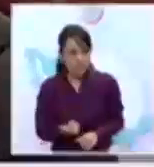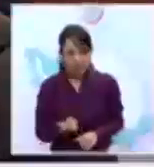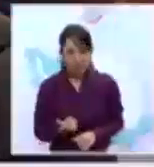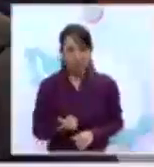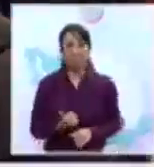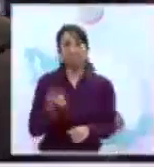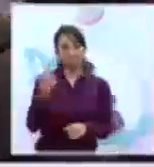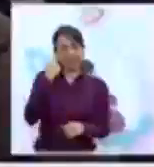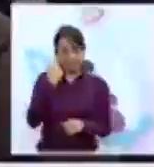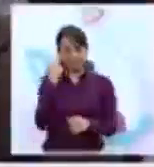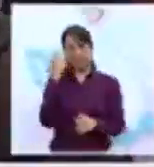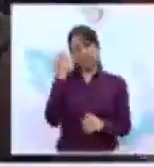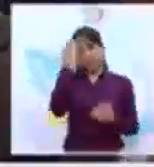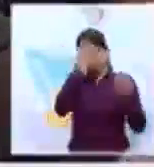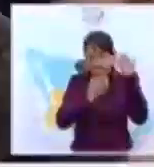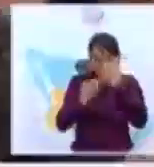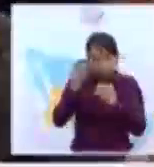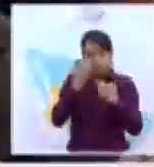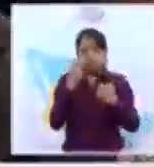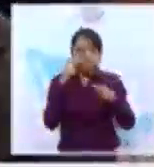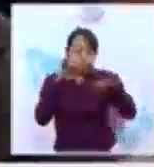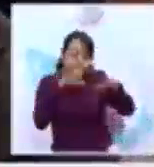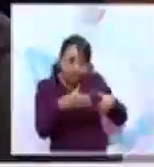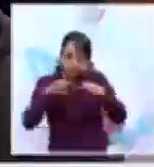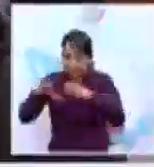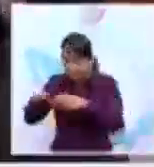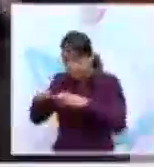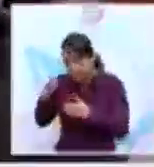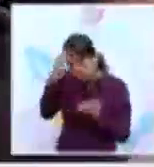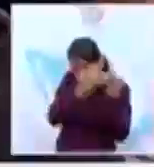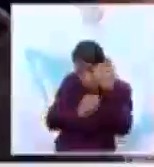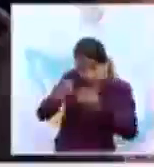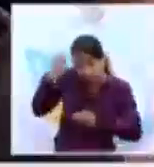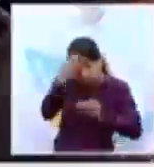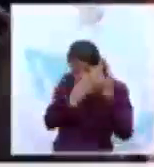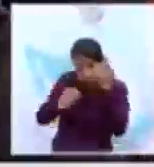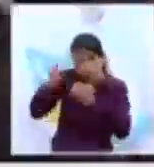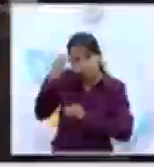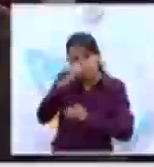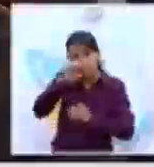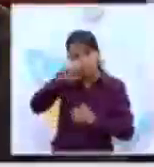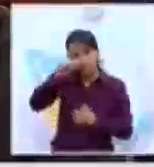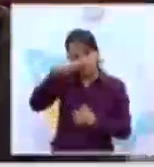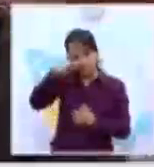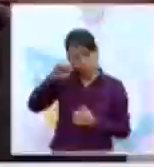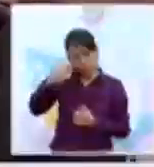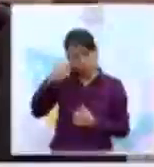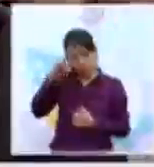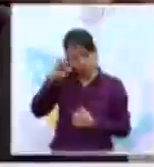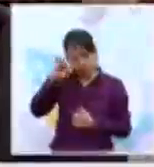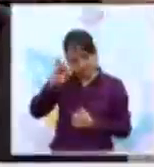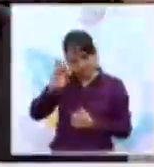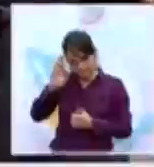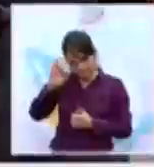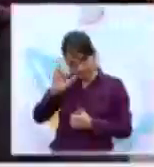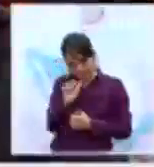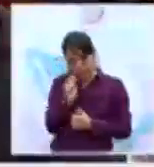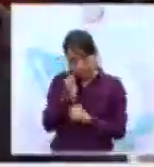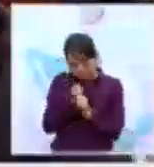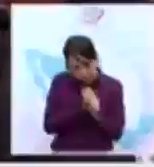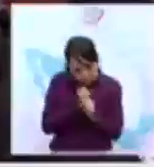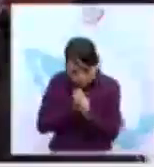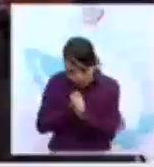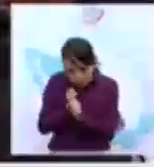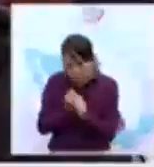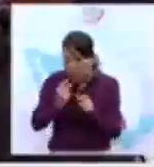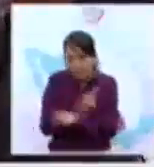muestran muchos estudios etnográficos en muchos lados del mundo es que la capacidad de un individuo de salirse de